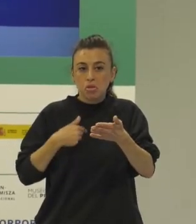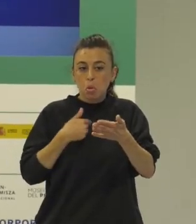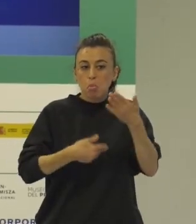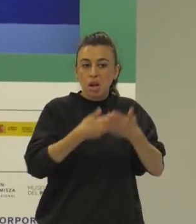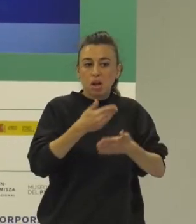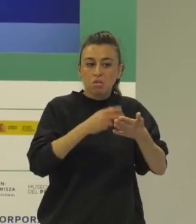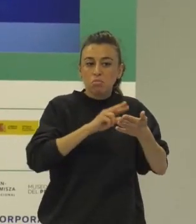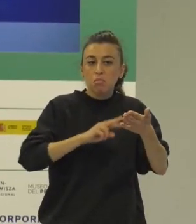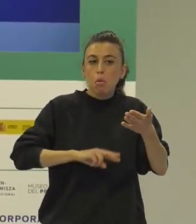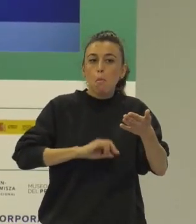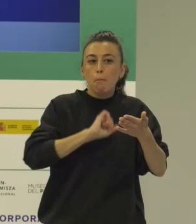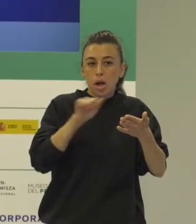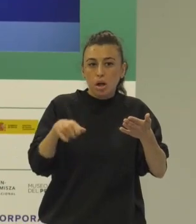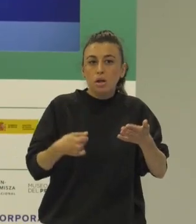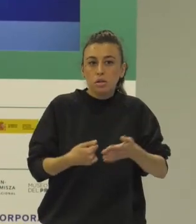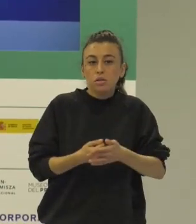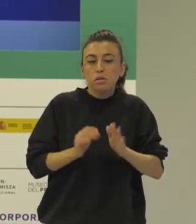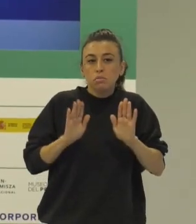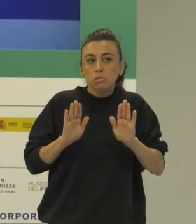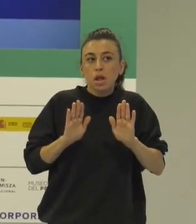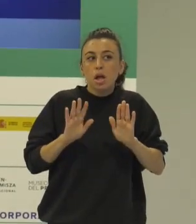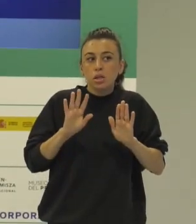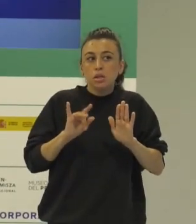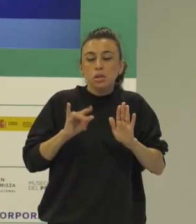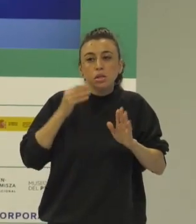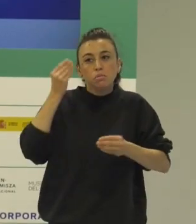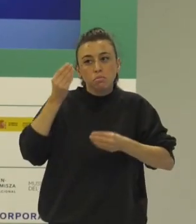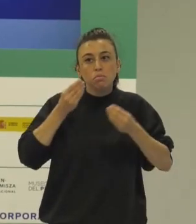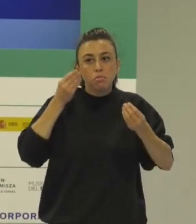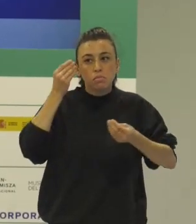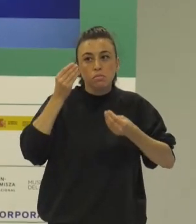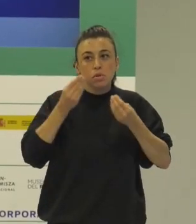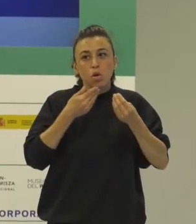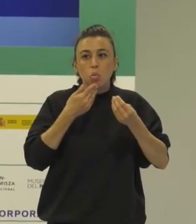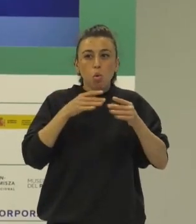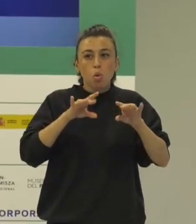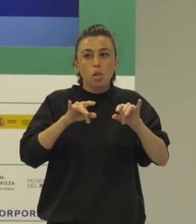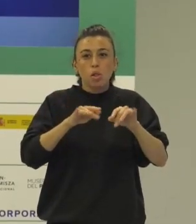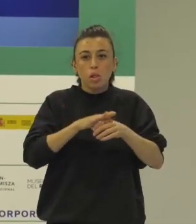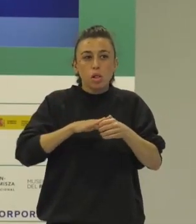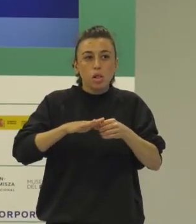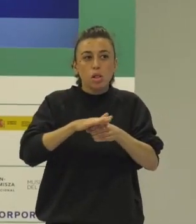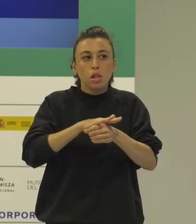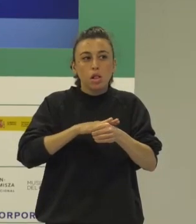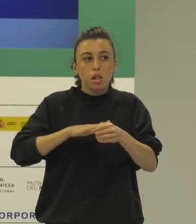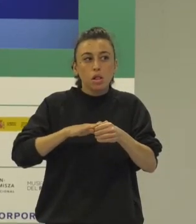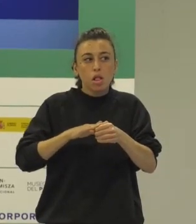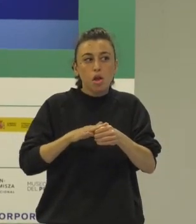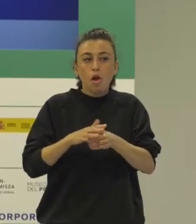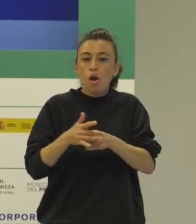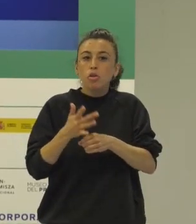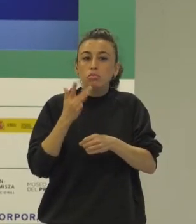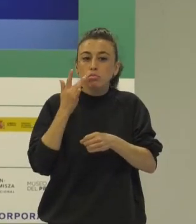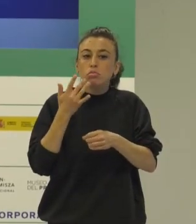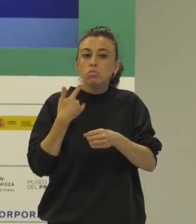periódicos, pero sí creo pues que hay un terreno fértil para el periodismo aquí